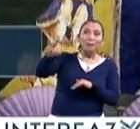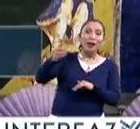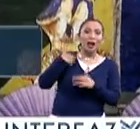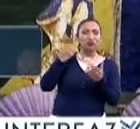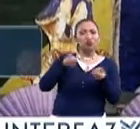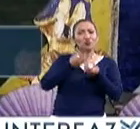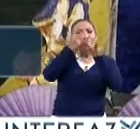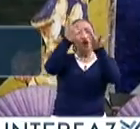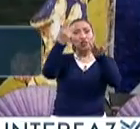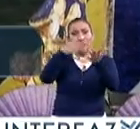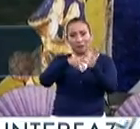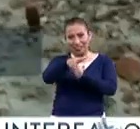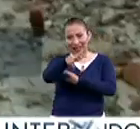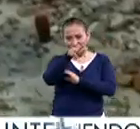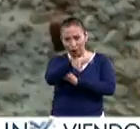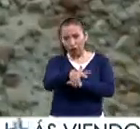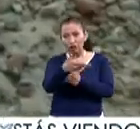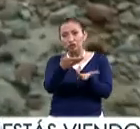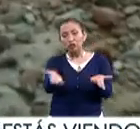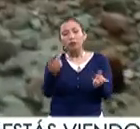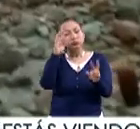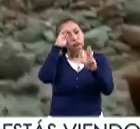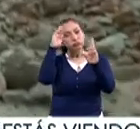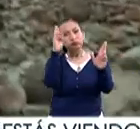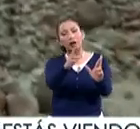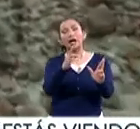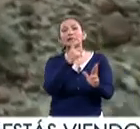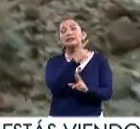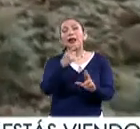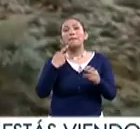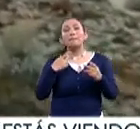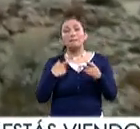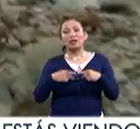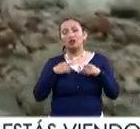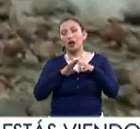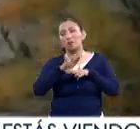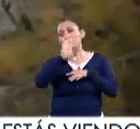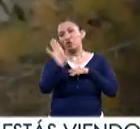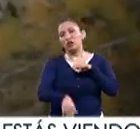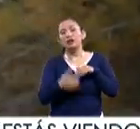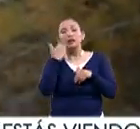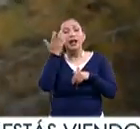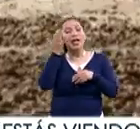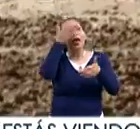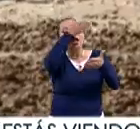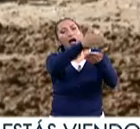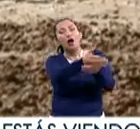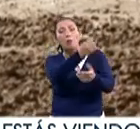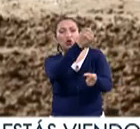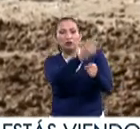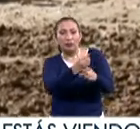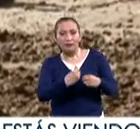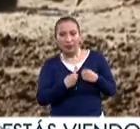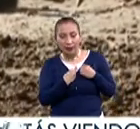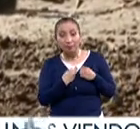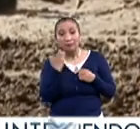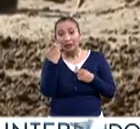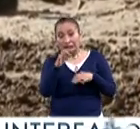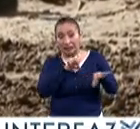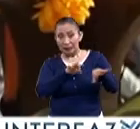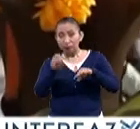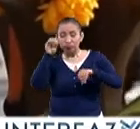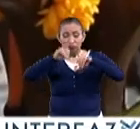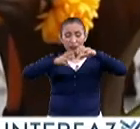gran ofrenda del 2018, que está dedicada a los 100 migrantes que han perdido la vida en busca de mejores oportunidades. Este